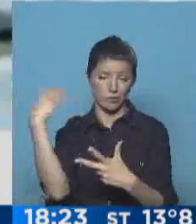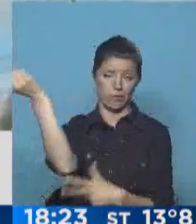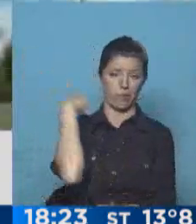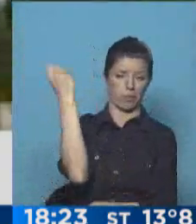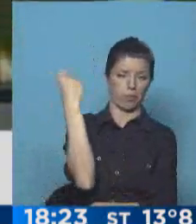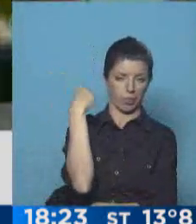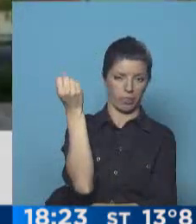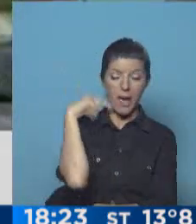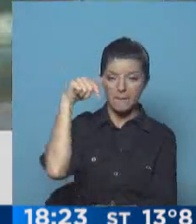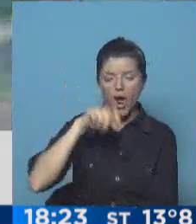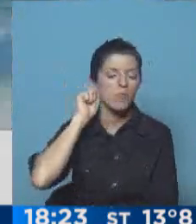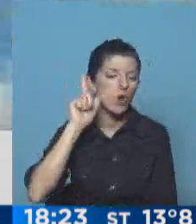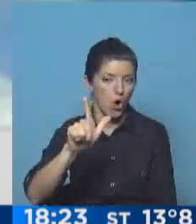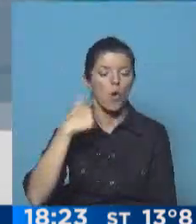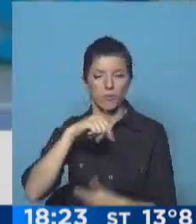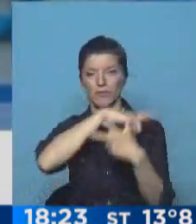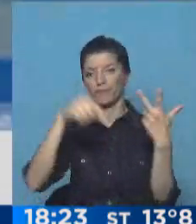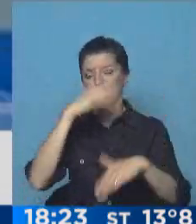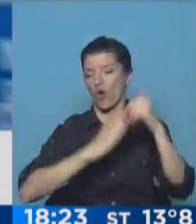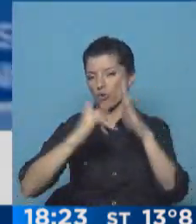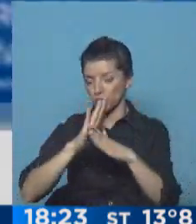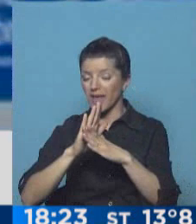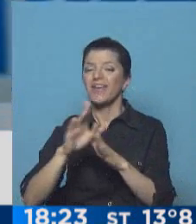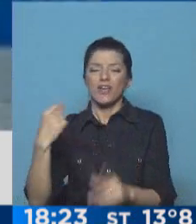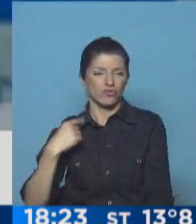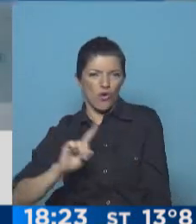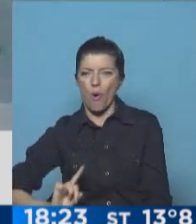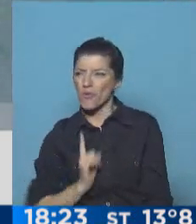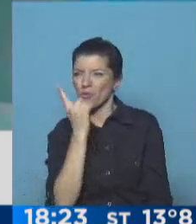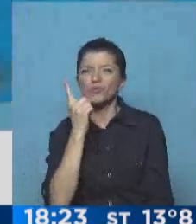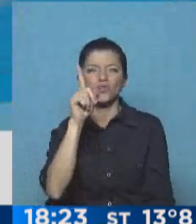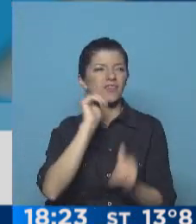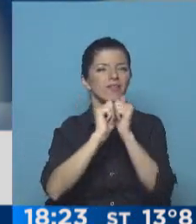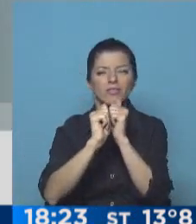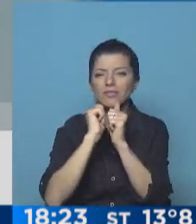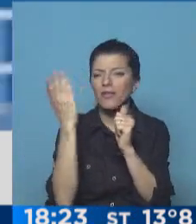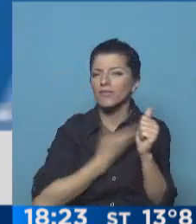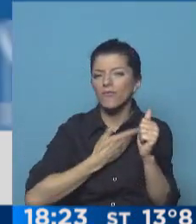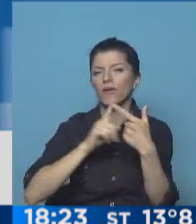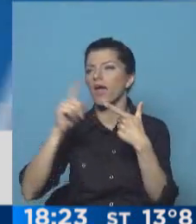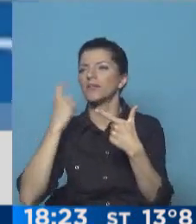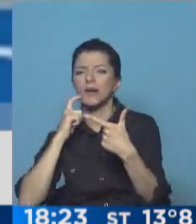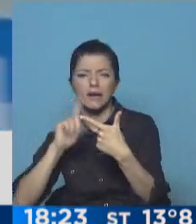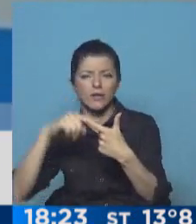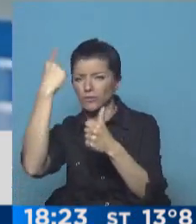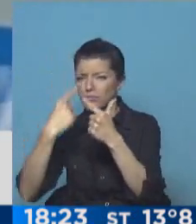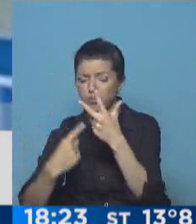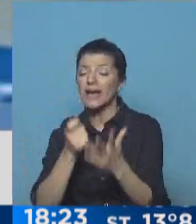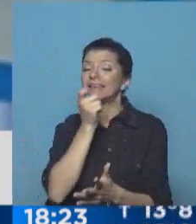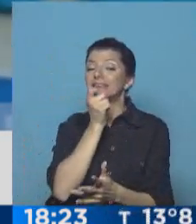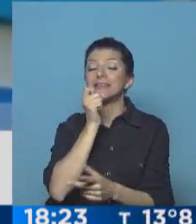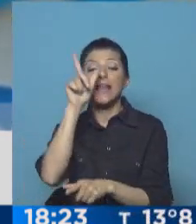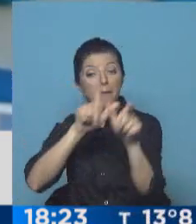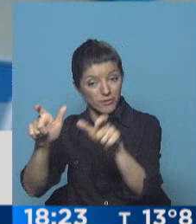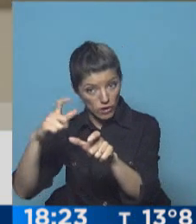orgullosos, los entrerrianos, pero también los correntinos, los santafesinos, tengan o no tengan obra social, tengan o no